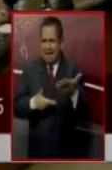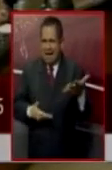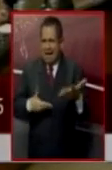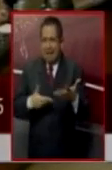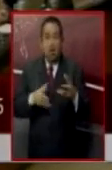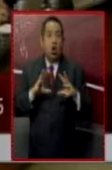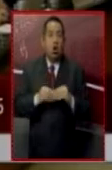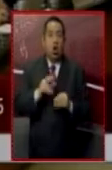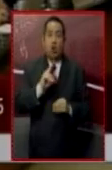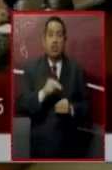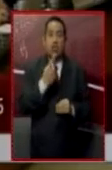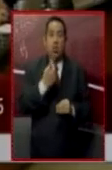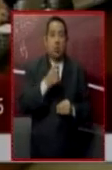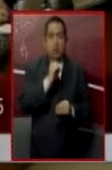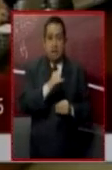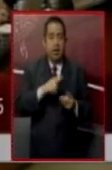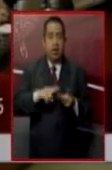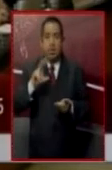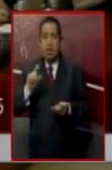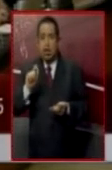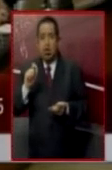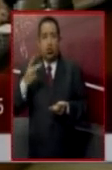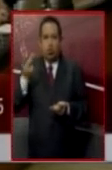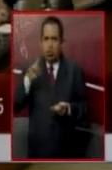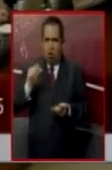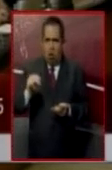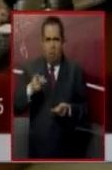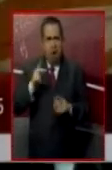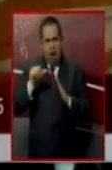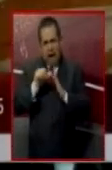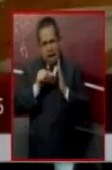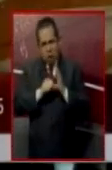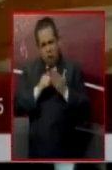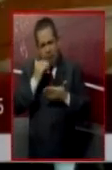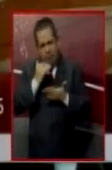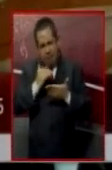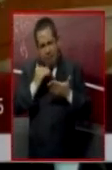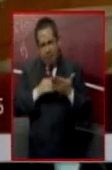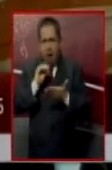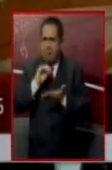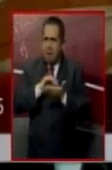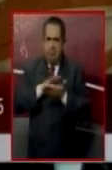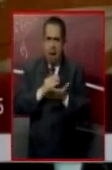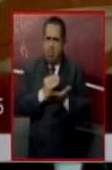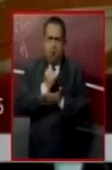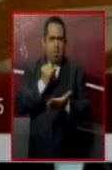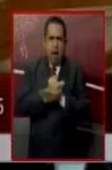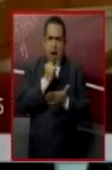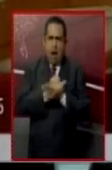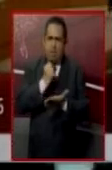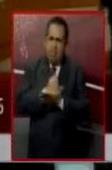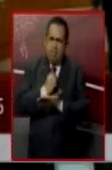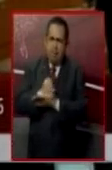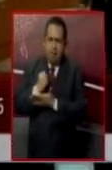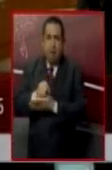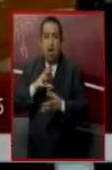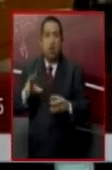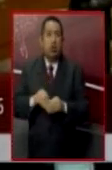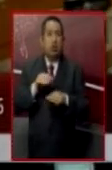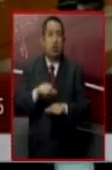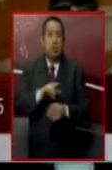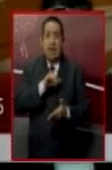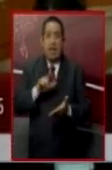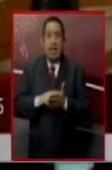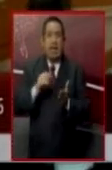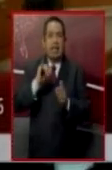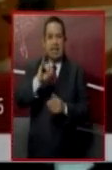con 81 votos a favor y 22 en contra. Se aprobaron los artículos reservados en los términos del dictamen relativos a la Ley del